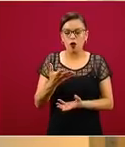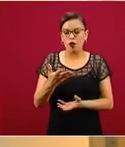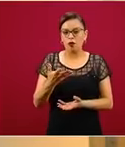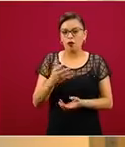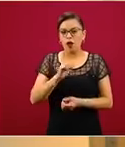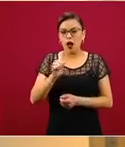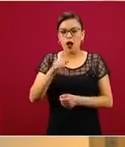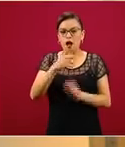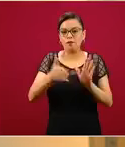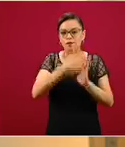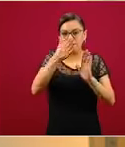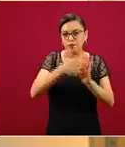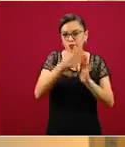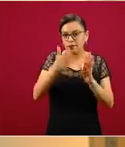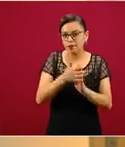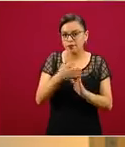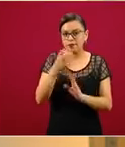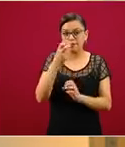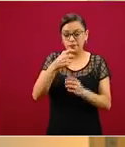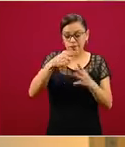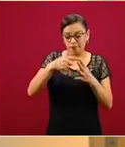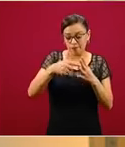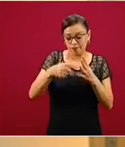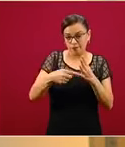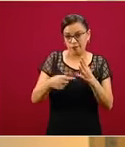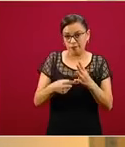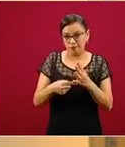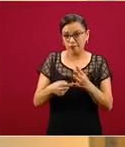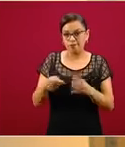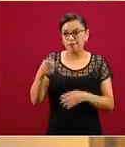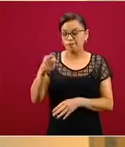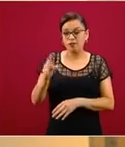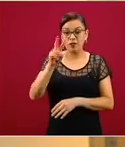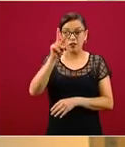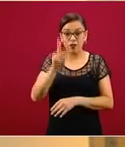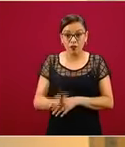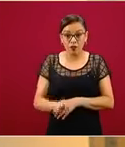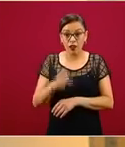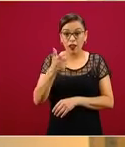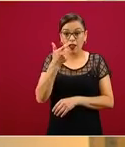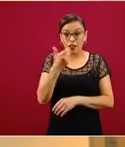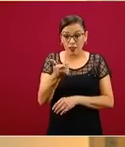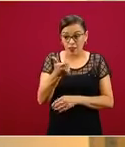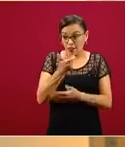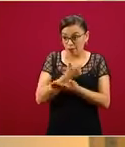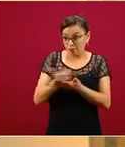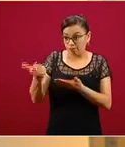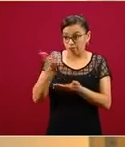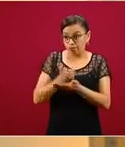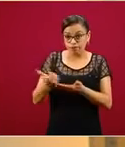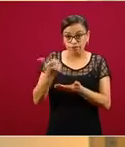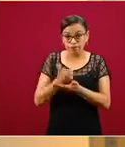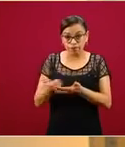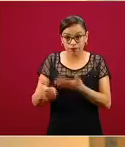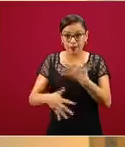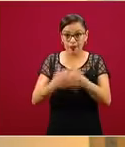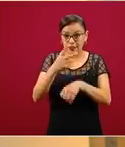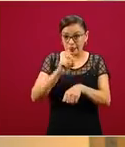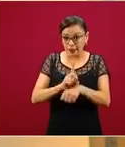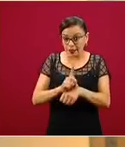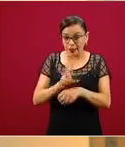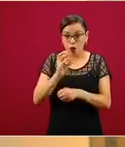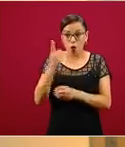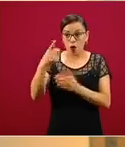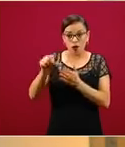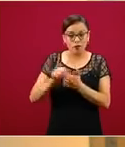personal de la construcción, etcétera, viven al día, no viven de un salario, no están en una nómina donde tengan